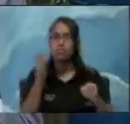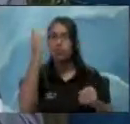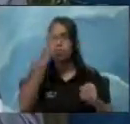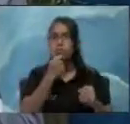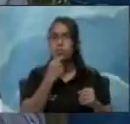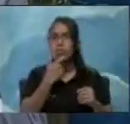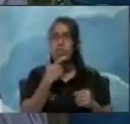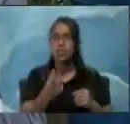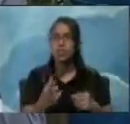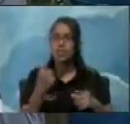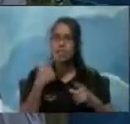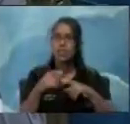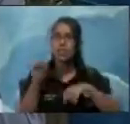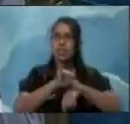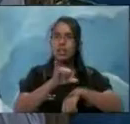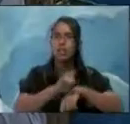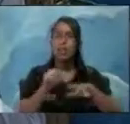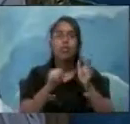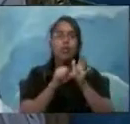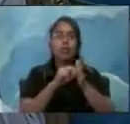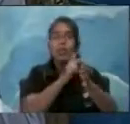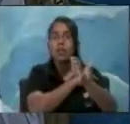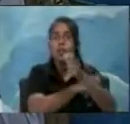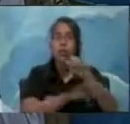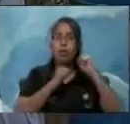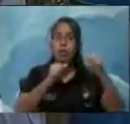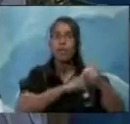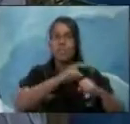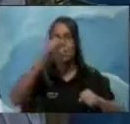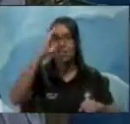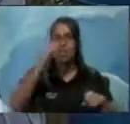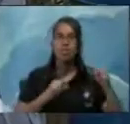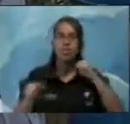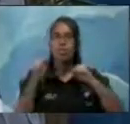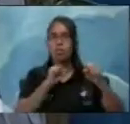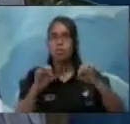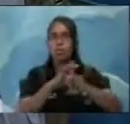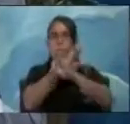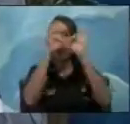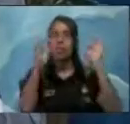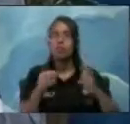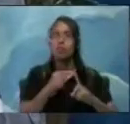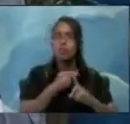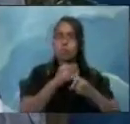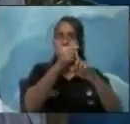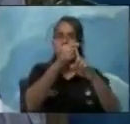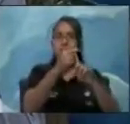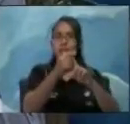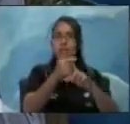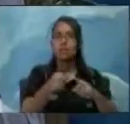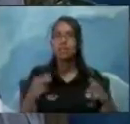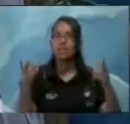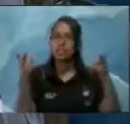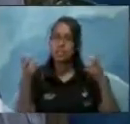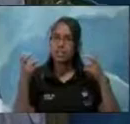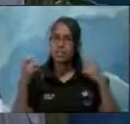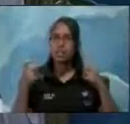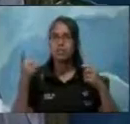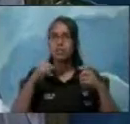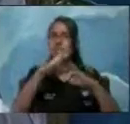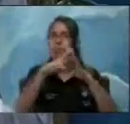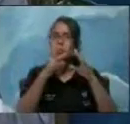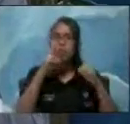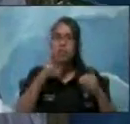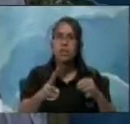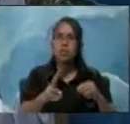guanare 10 donde el poder de Dios se movió de una manera especial vimos pies planos hermano recibir curvatura vimos